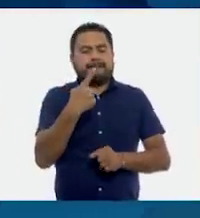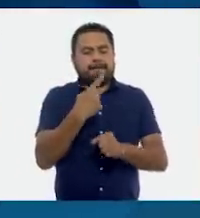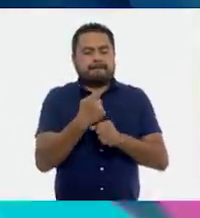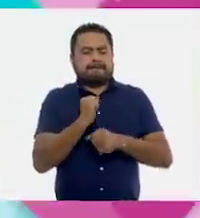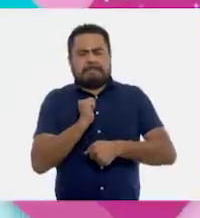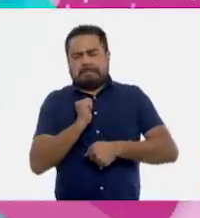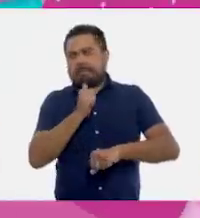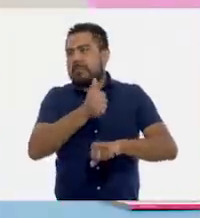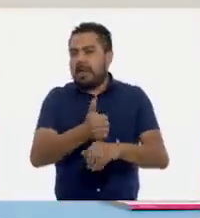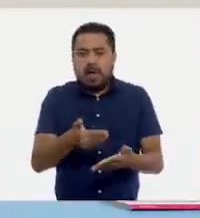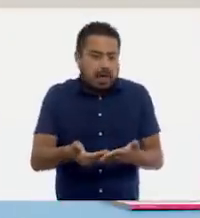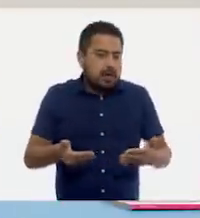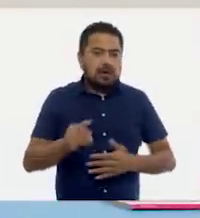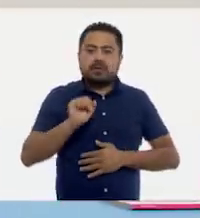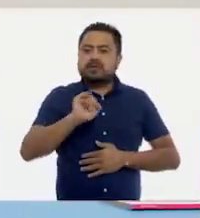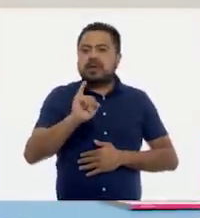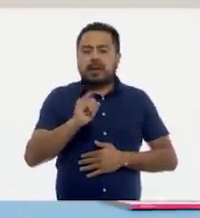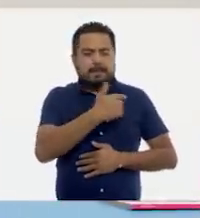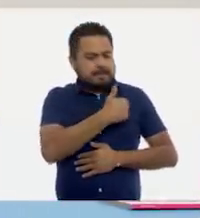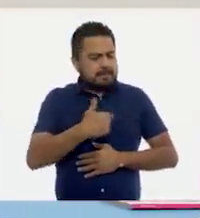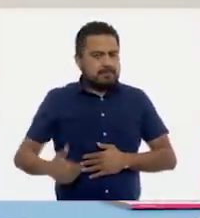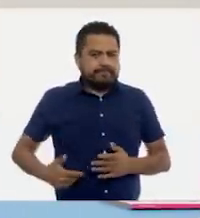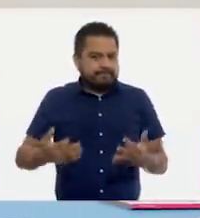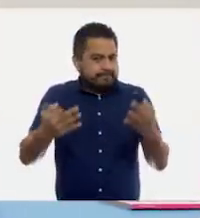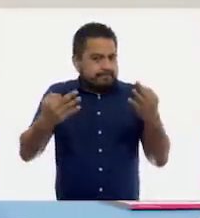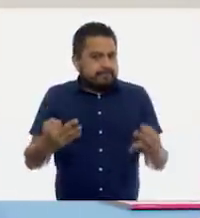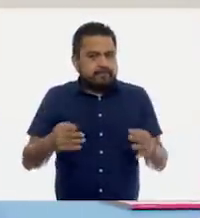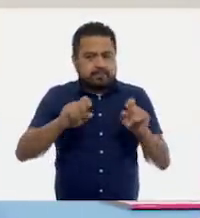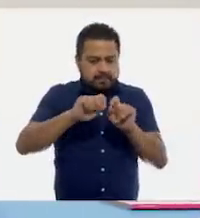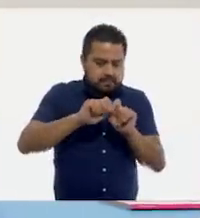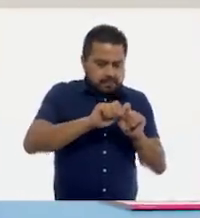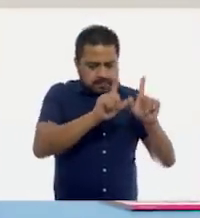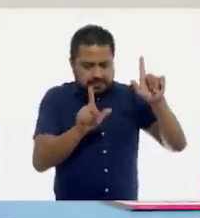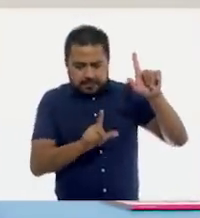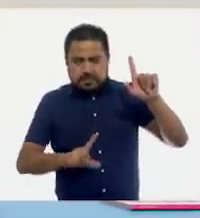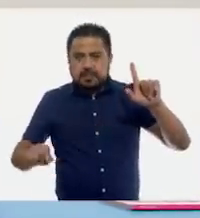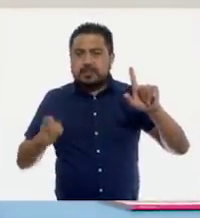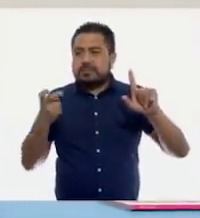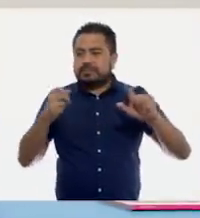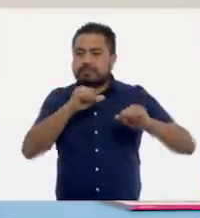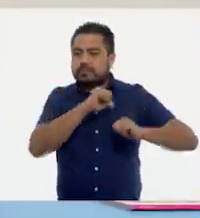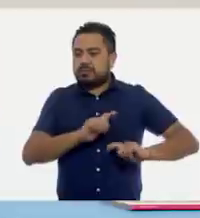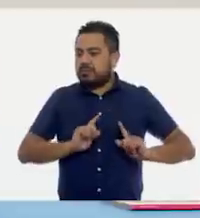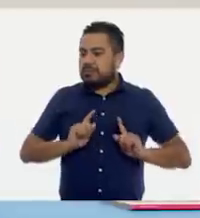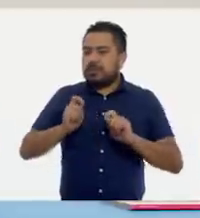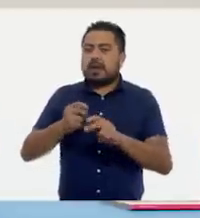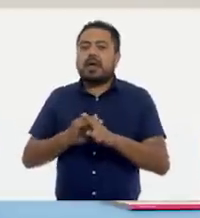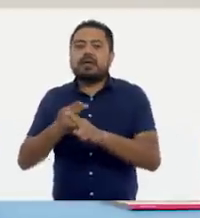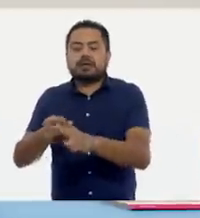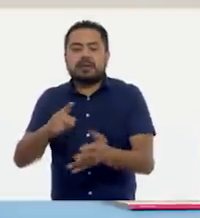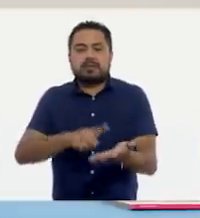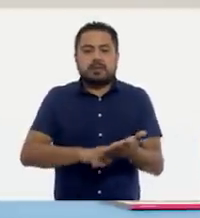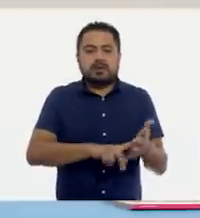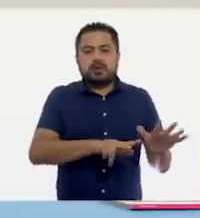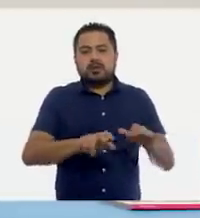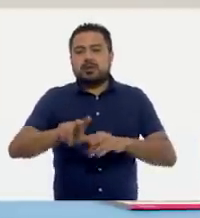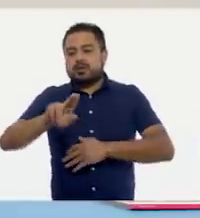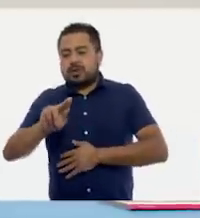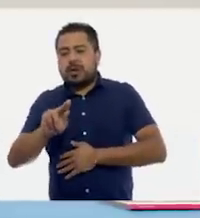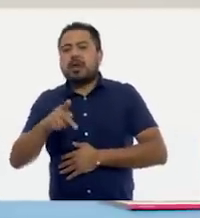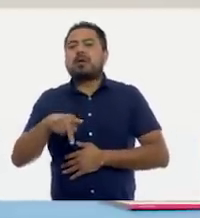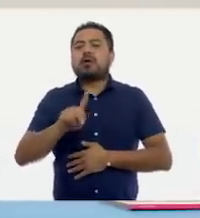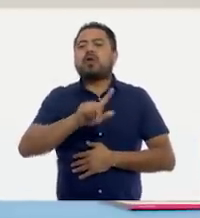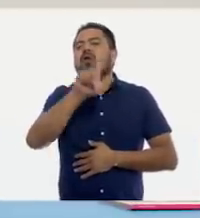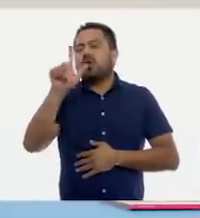primera vez, ahora sí, en presidente constitucional de la República. Este cargo lo tuvo hasta 1880. pero